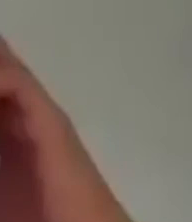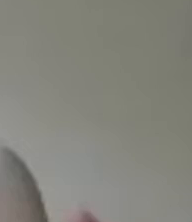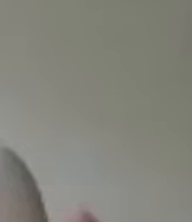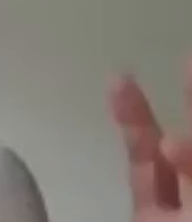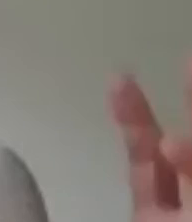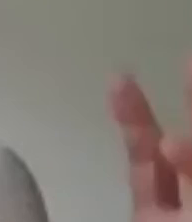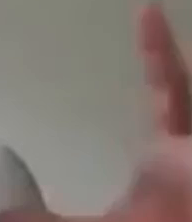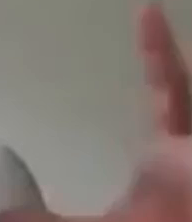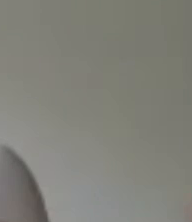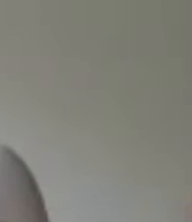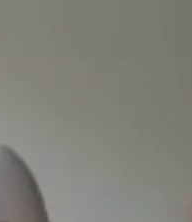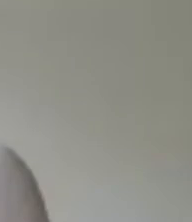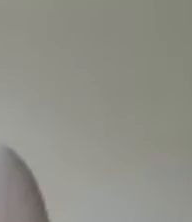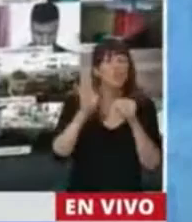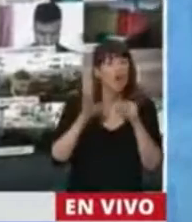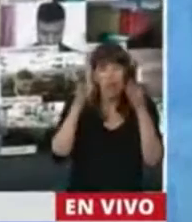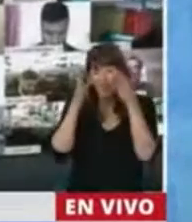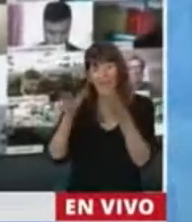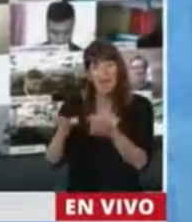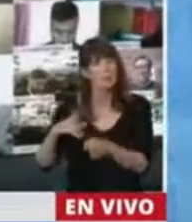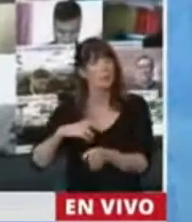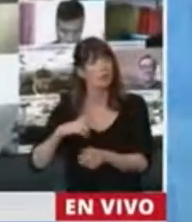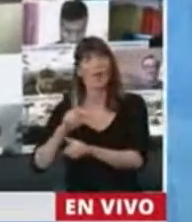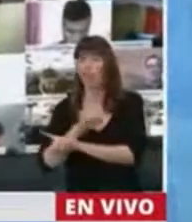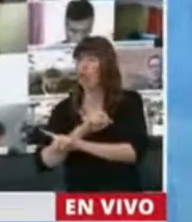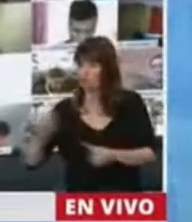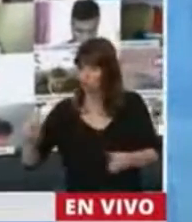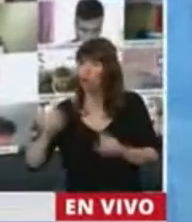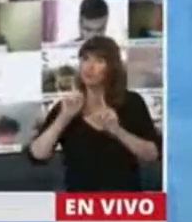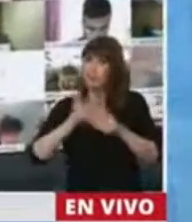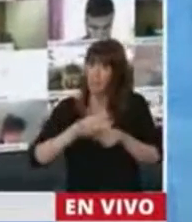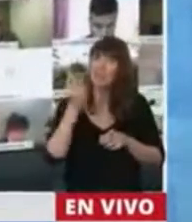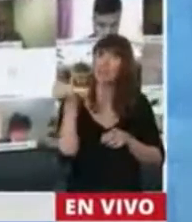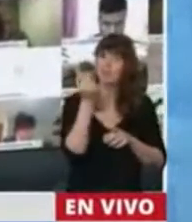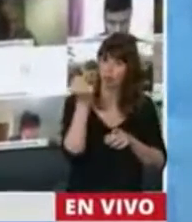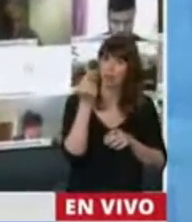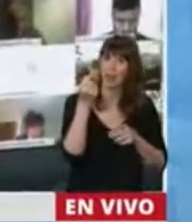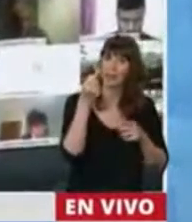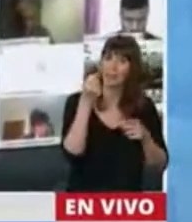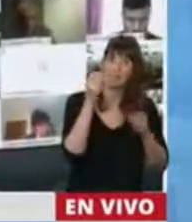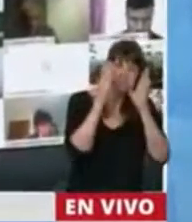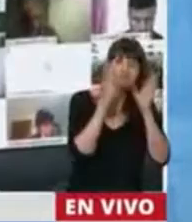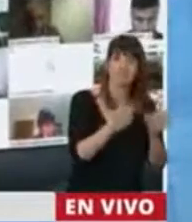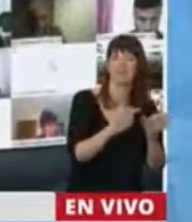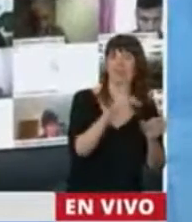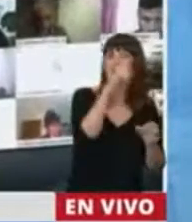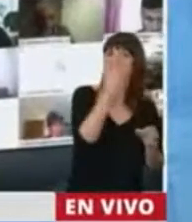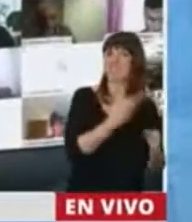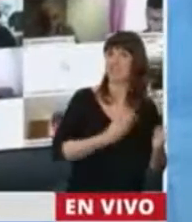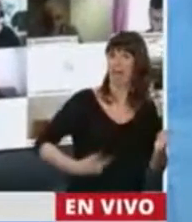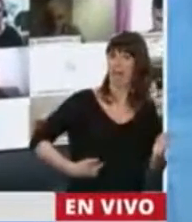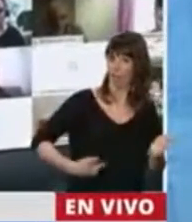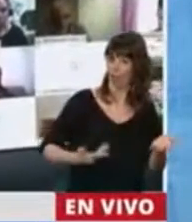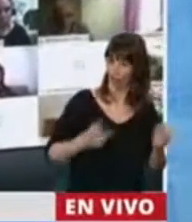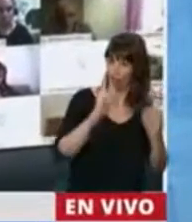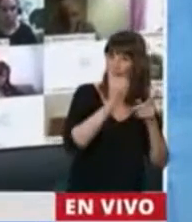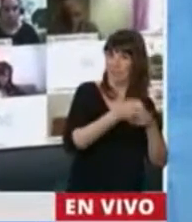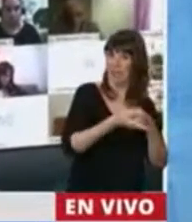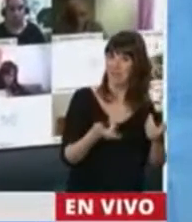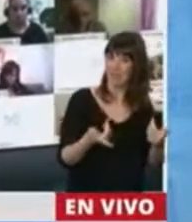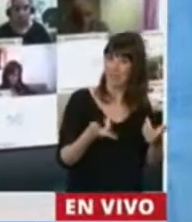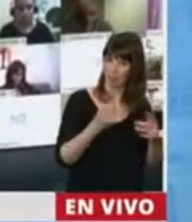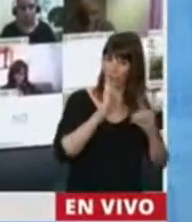sector privado para pedirle todas las, obviamente, las condiciones que deben regular para que el trabajador tenga su derecho, pero no